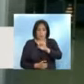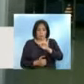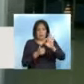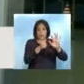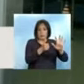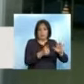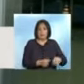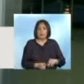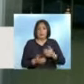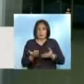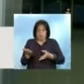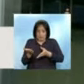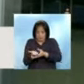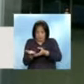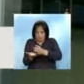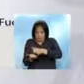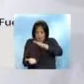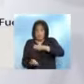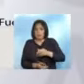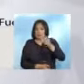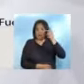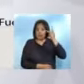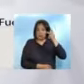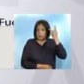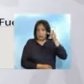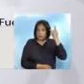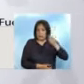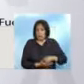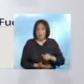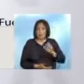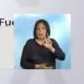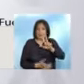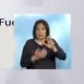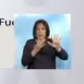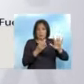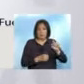98.96% de actas procesadas. Keiko Fujimori, de Fuerza Popular, está con el